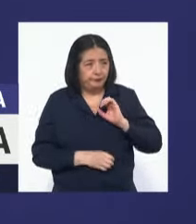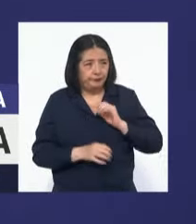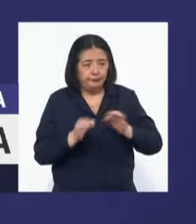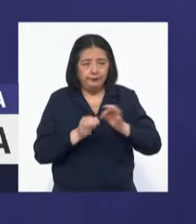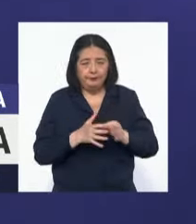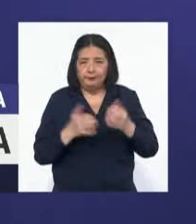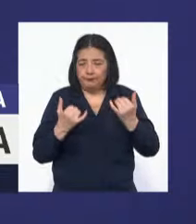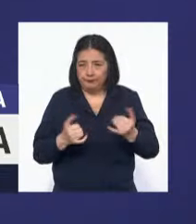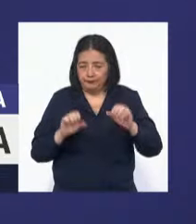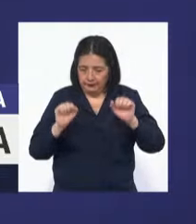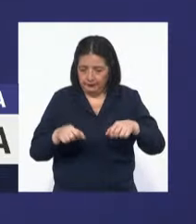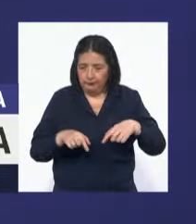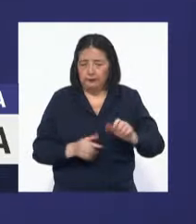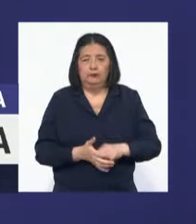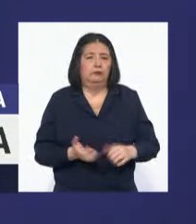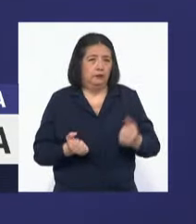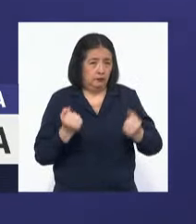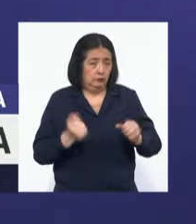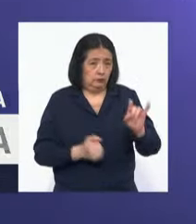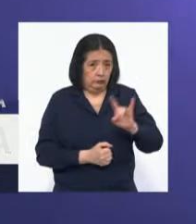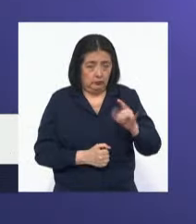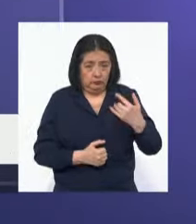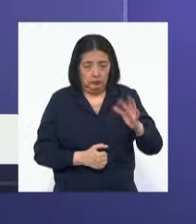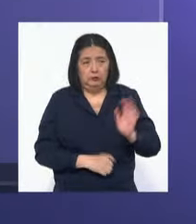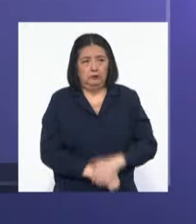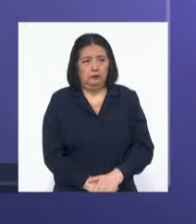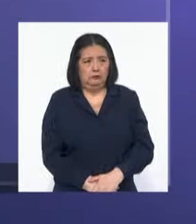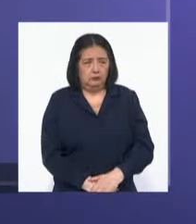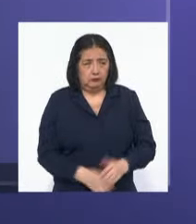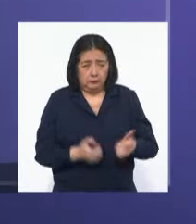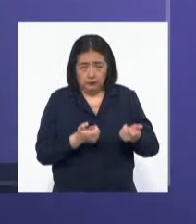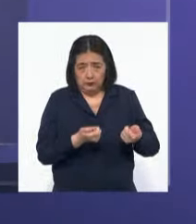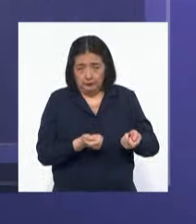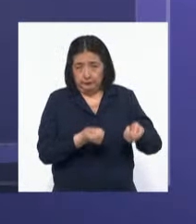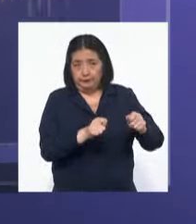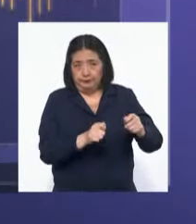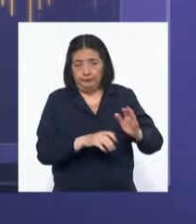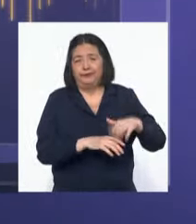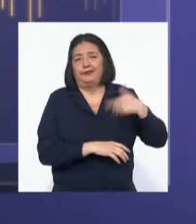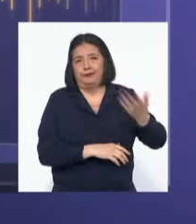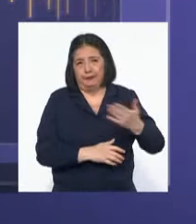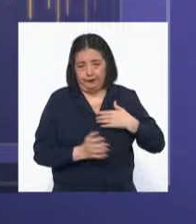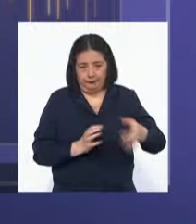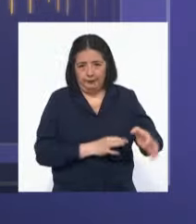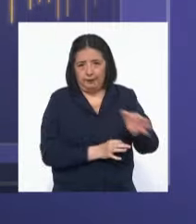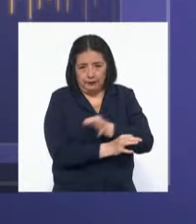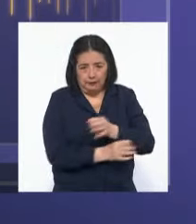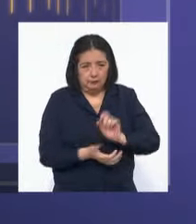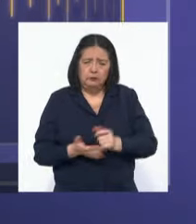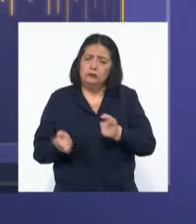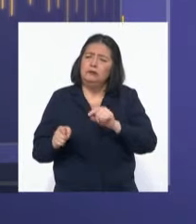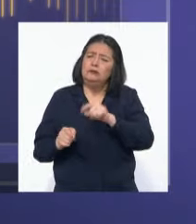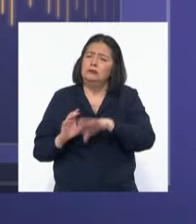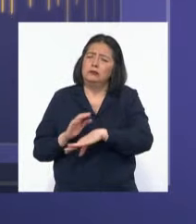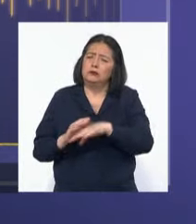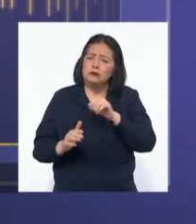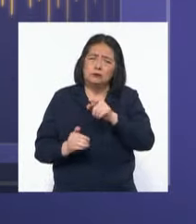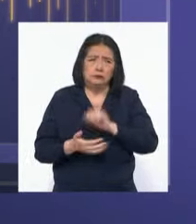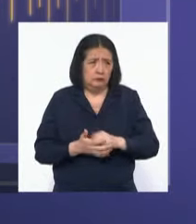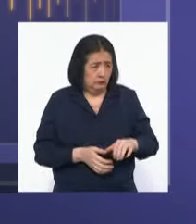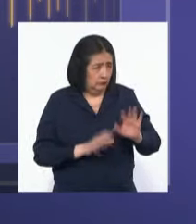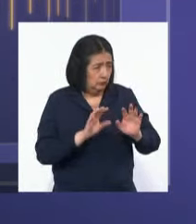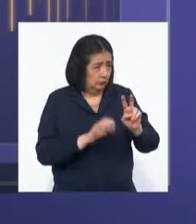esta vez se permitía vehículos usados. Esa suspensión ha sido después de mi relevo. Disculpe una consulta, ¿cuándo salió usted? 12